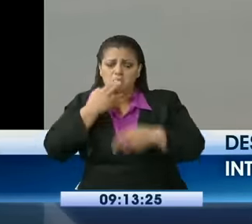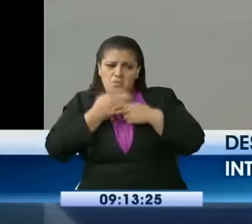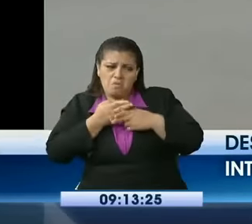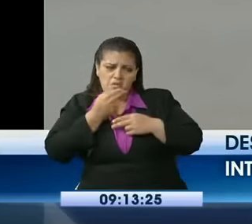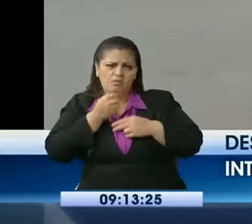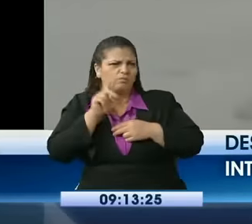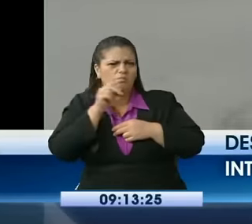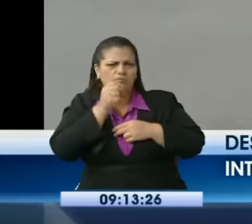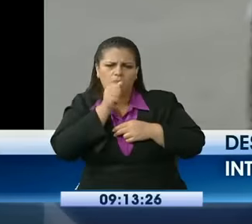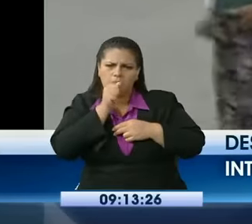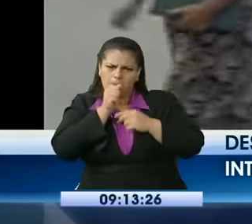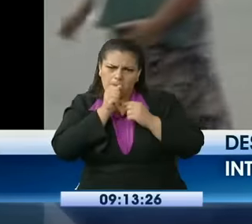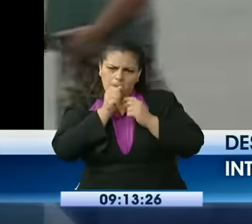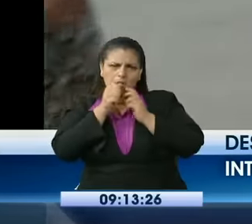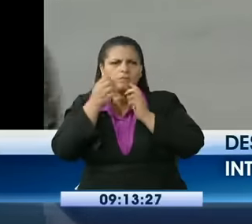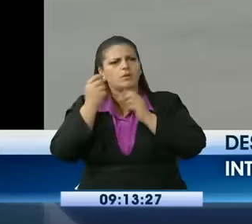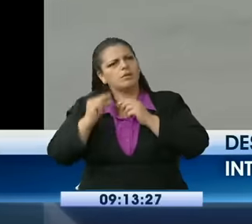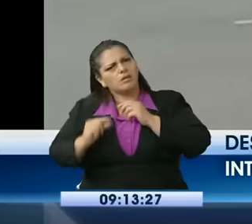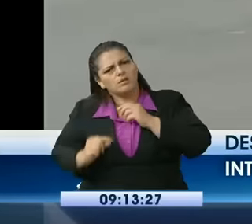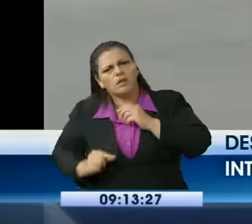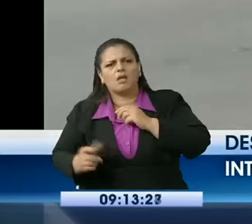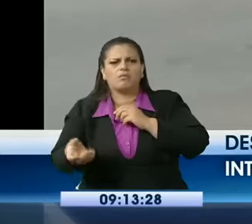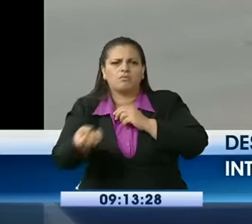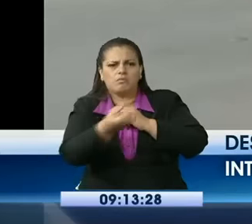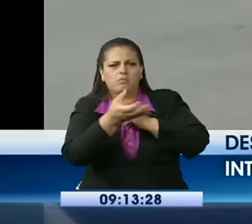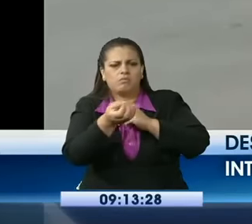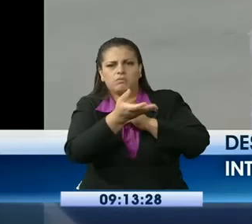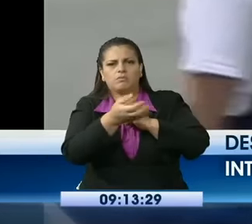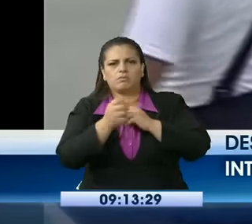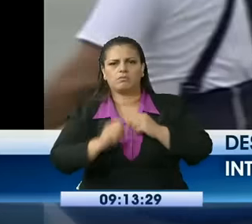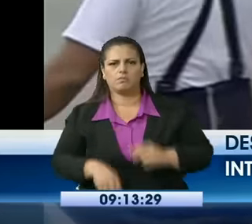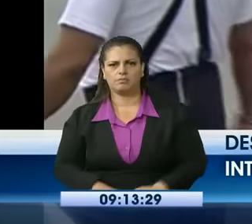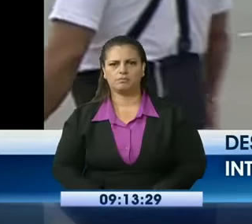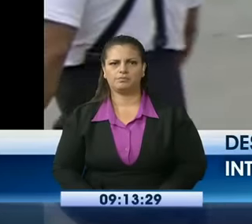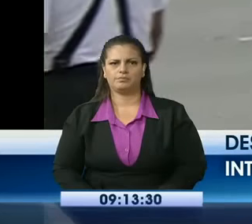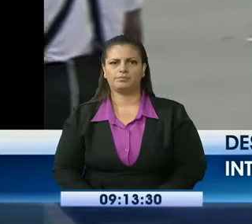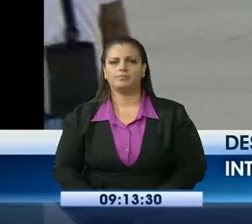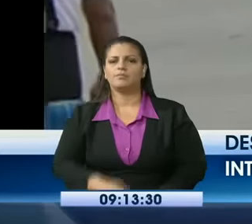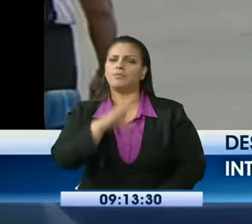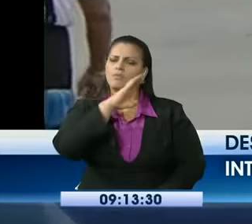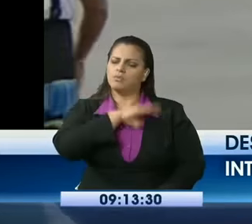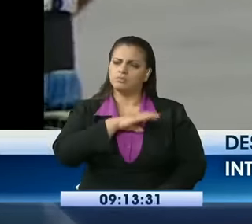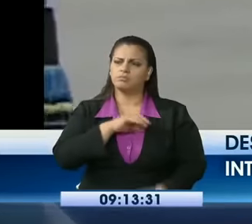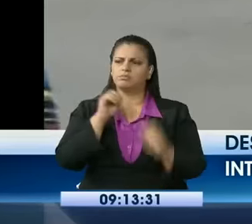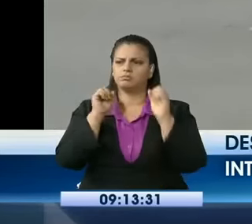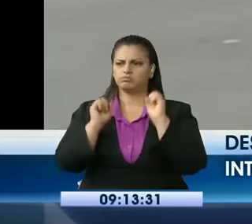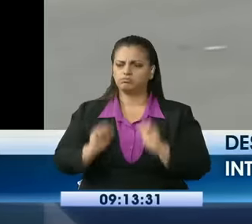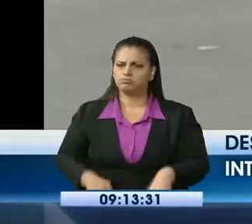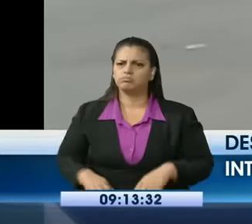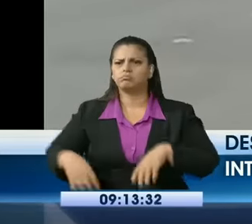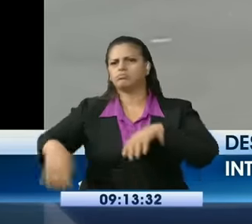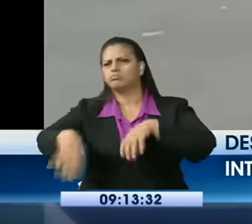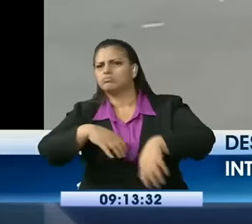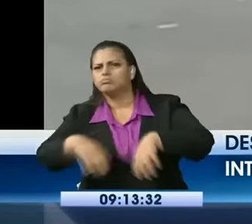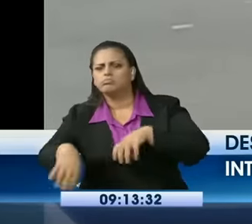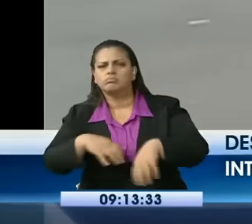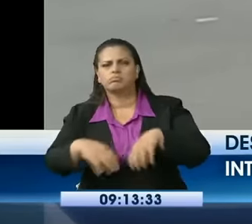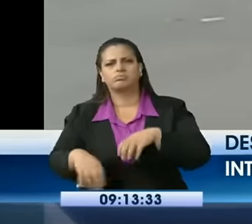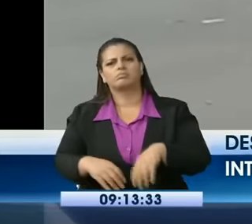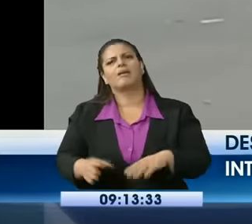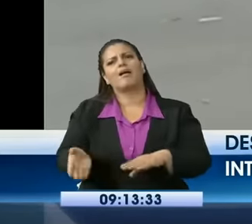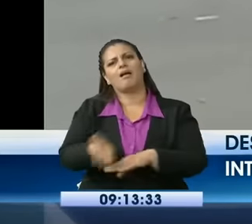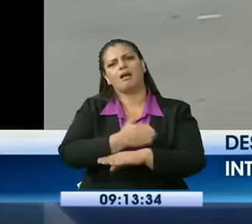Policía Nacional, pueda caer con grupos especiales y proceder con los operativos, que sí los hemos visto. Pero eso se